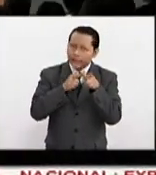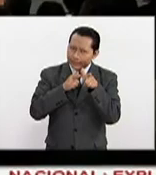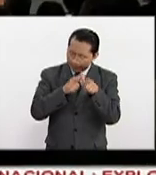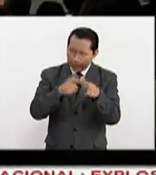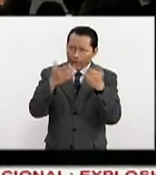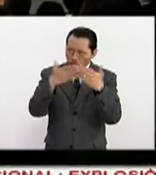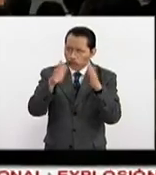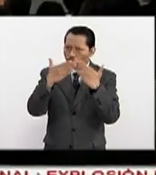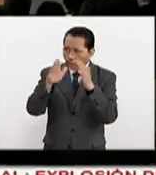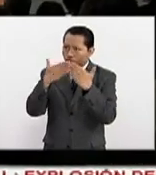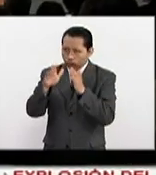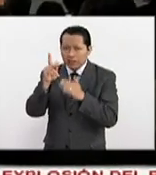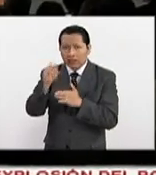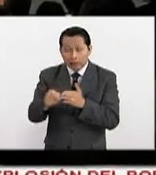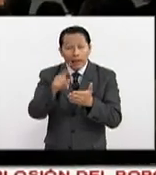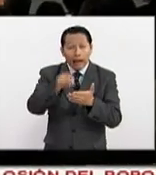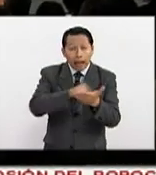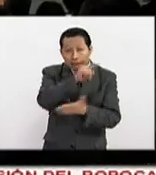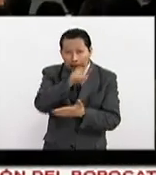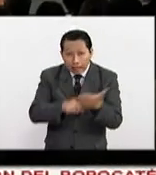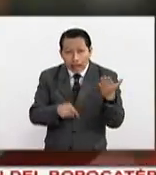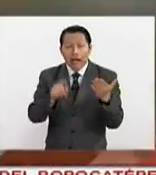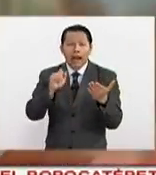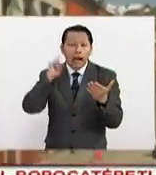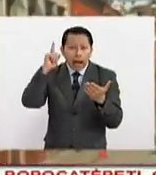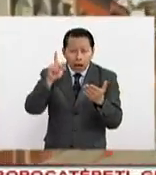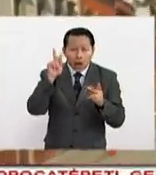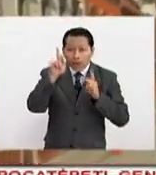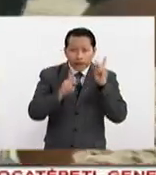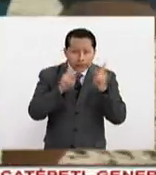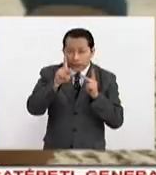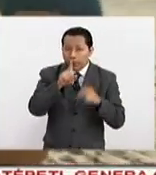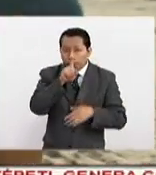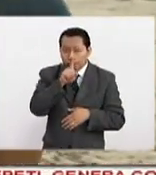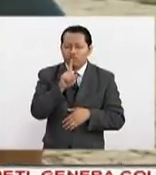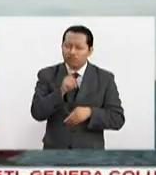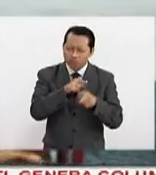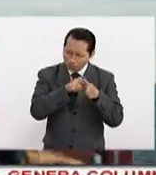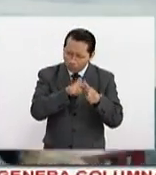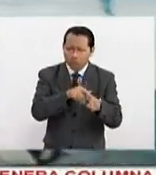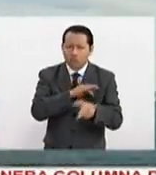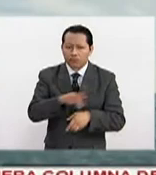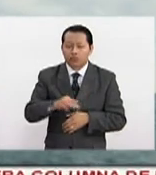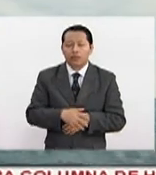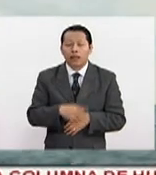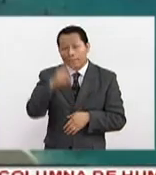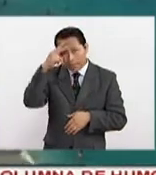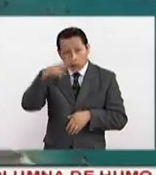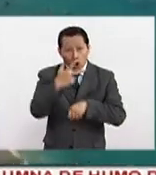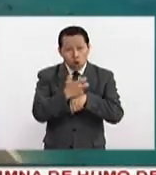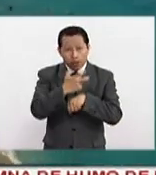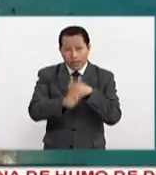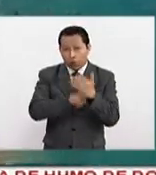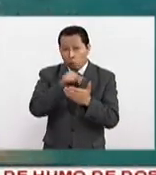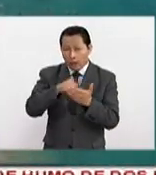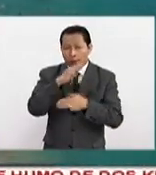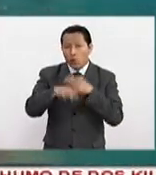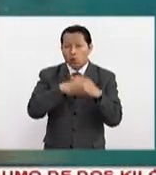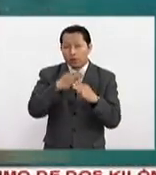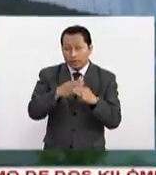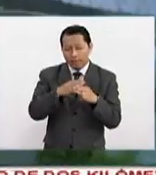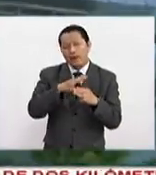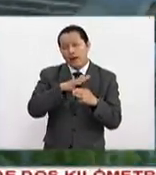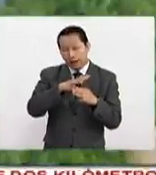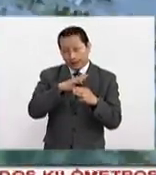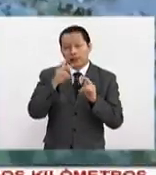existe necesidad de cancelar o posponer los planes de visita. En el evento se recordó que México ocupa el 8º lugar mundial en turismo, que